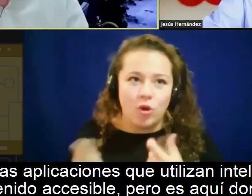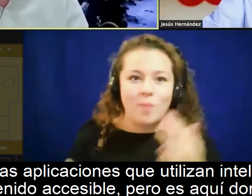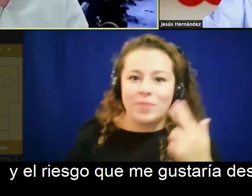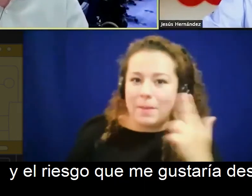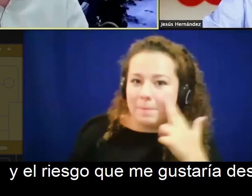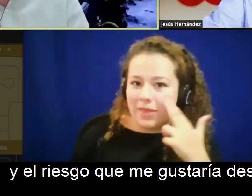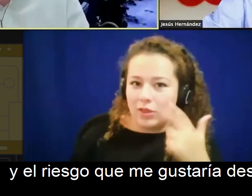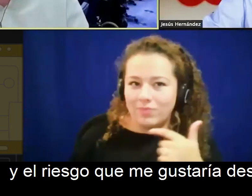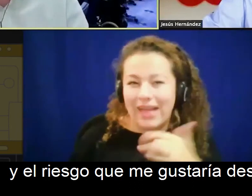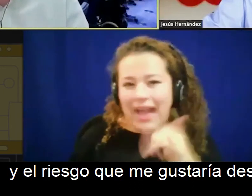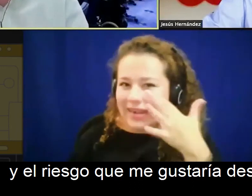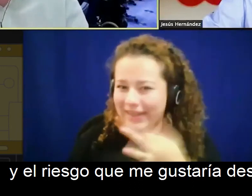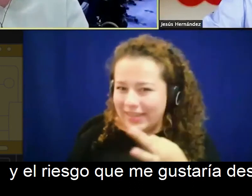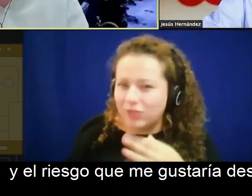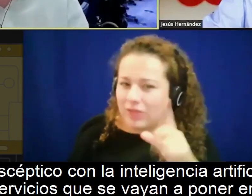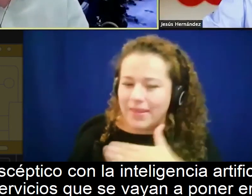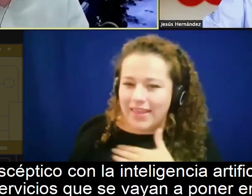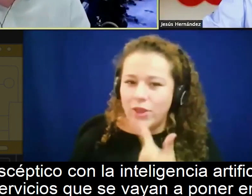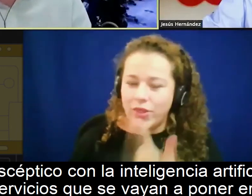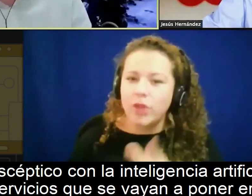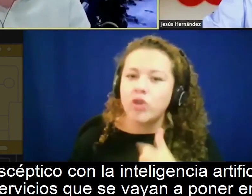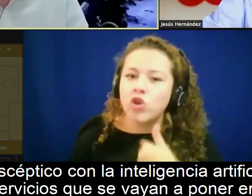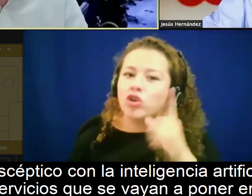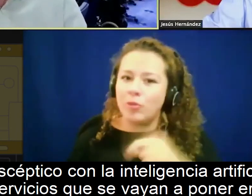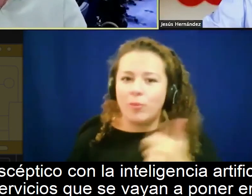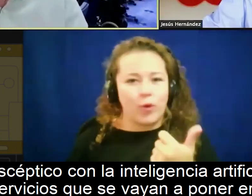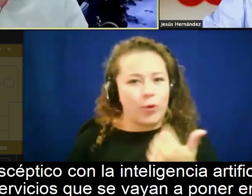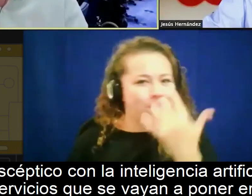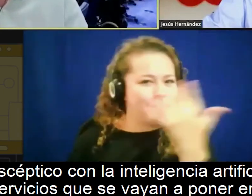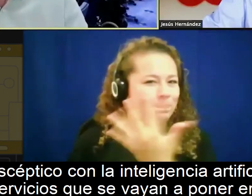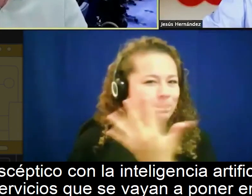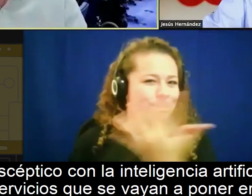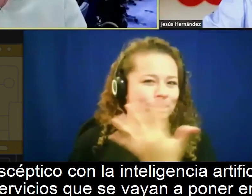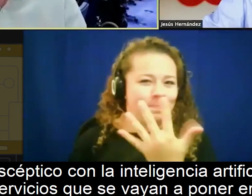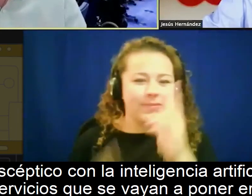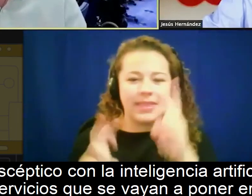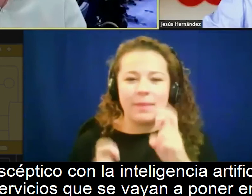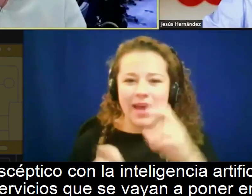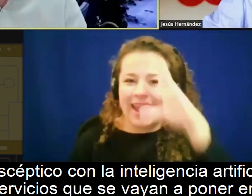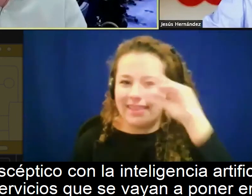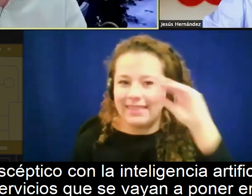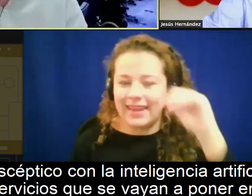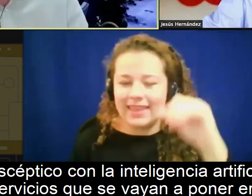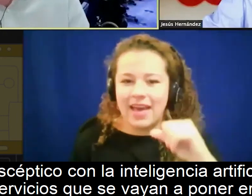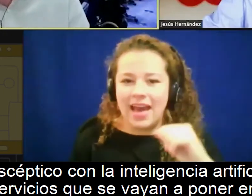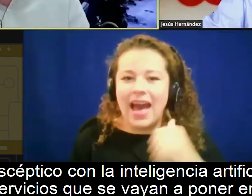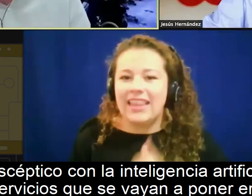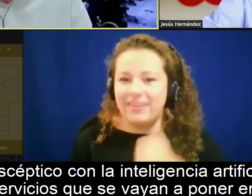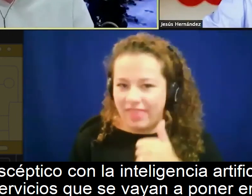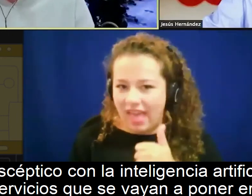que me gustaría destacar. También soy un poco escéptico con respecto a la inteligencia artificial, en tanto en